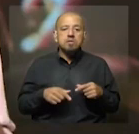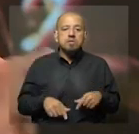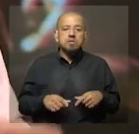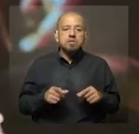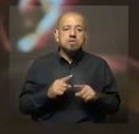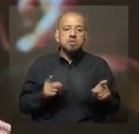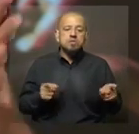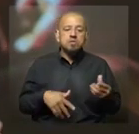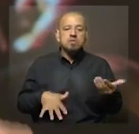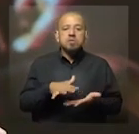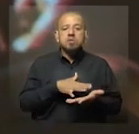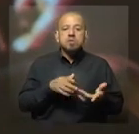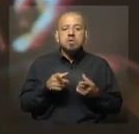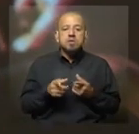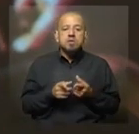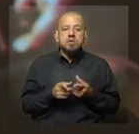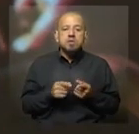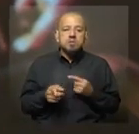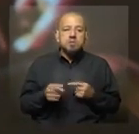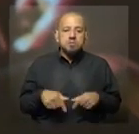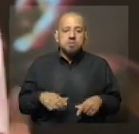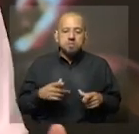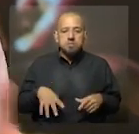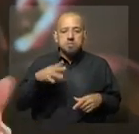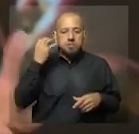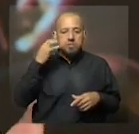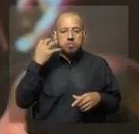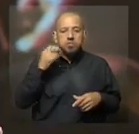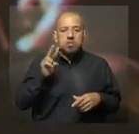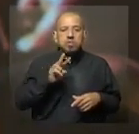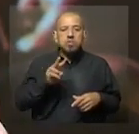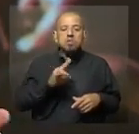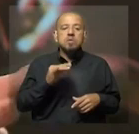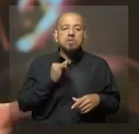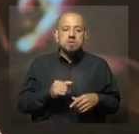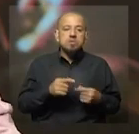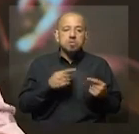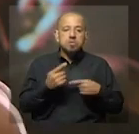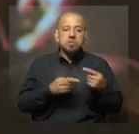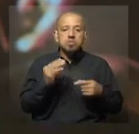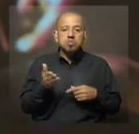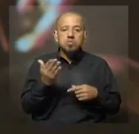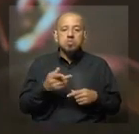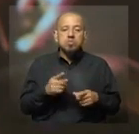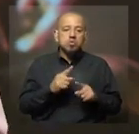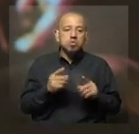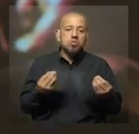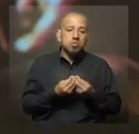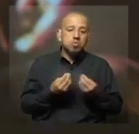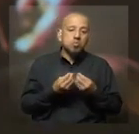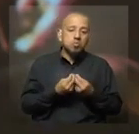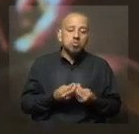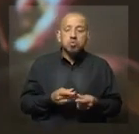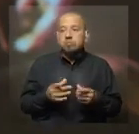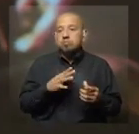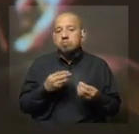a llegar a una situación en la cual diga, uy, qué problema, no hay frutas, hortalizas. Vamos a seguir teniendo producción, probablemente no tan abundante como es lo